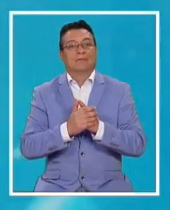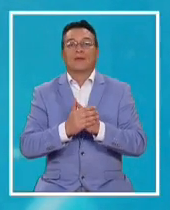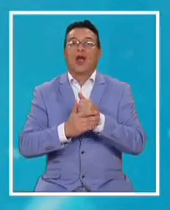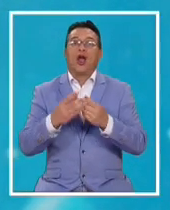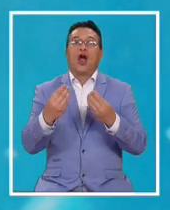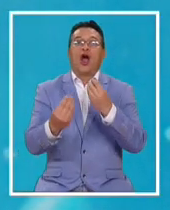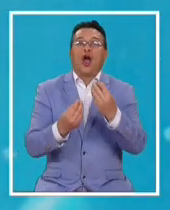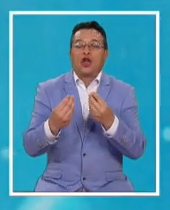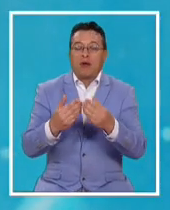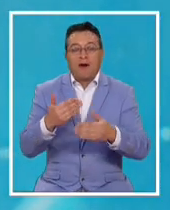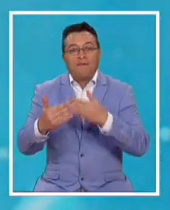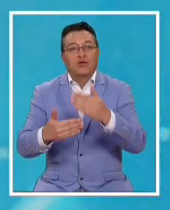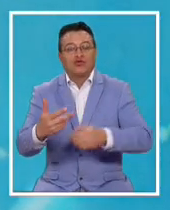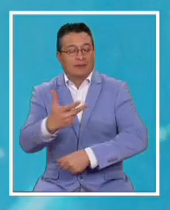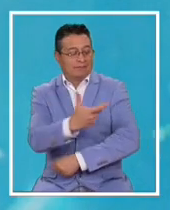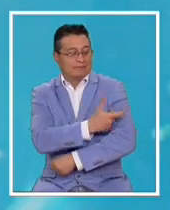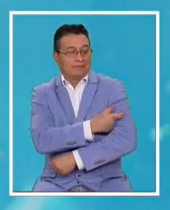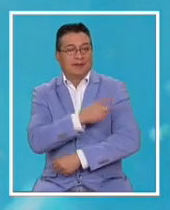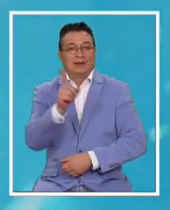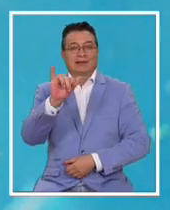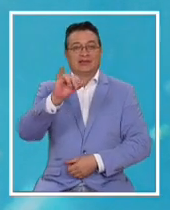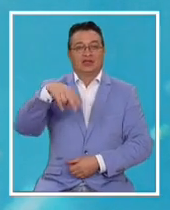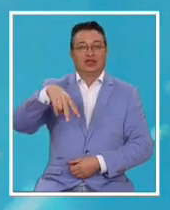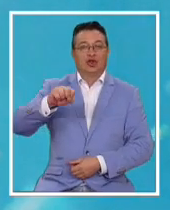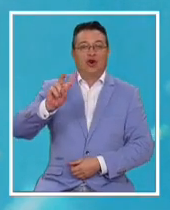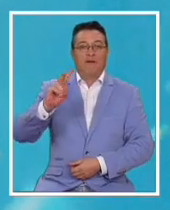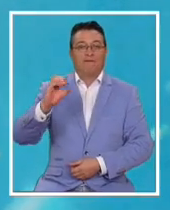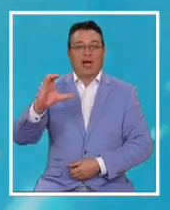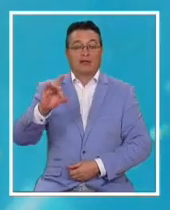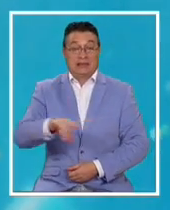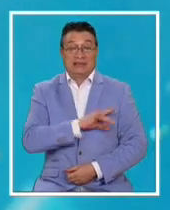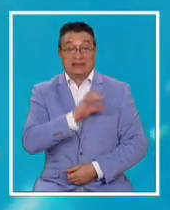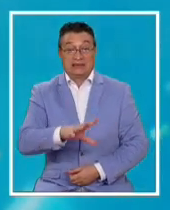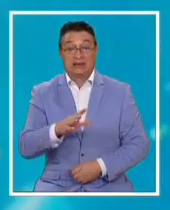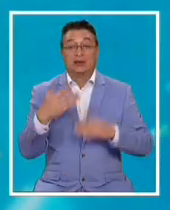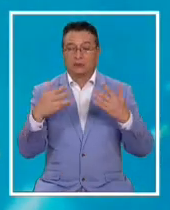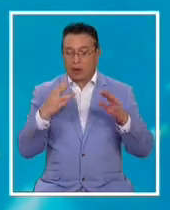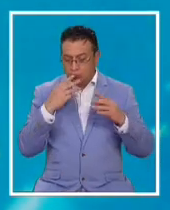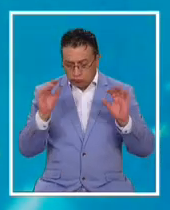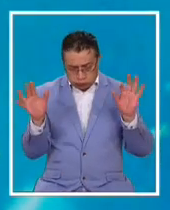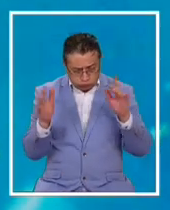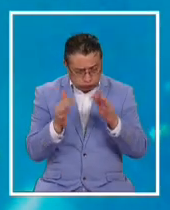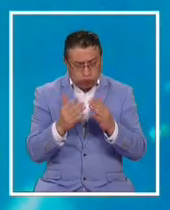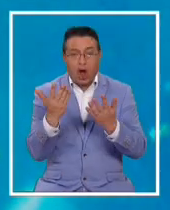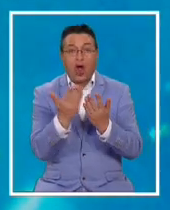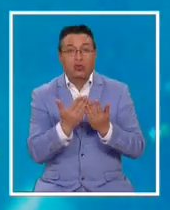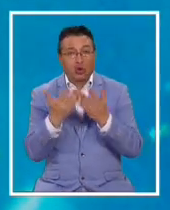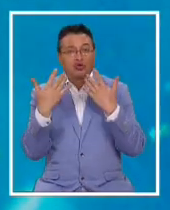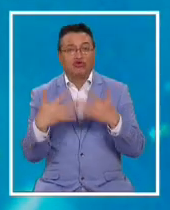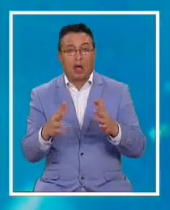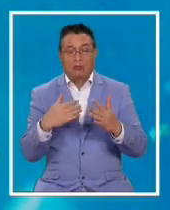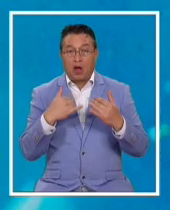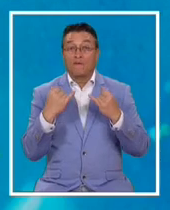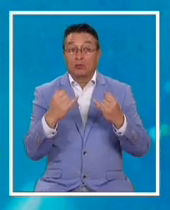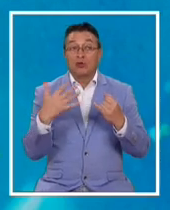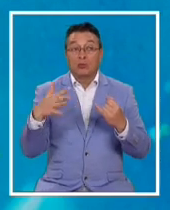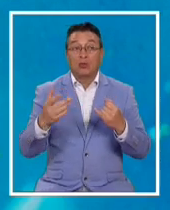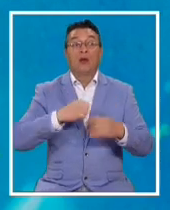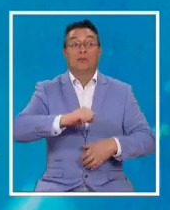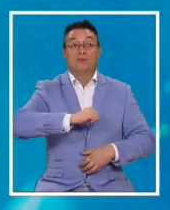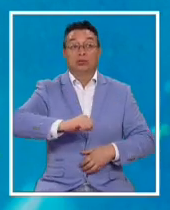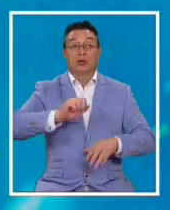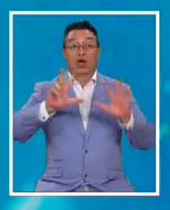¿Cómo funciona la vacuna Sinovac acá en el Chile real? Bueno, las conclusiones ya se conocen y hay algunos datos que son bastante interesantes. Por ejemplo, que previene